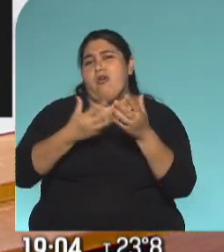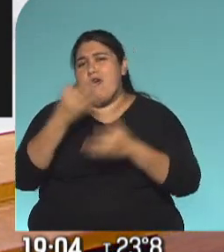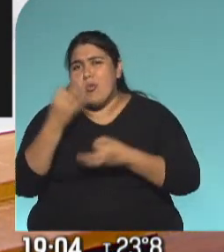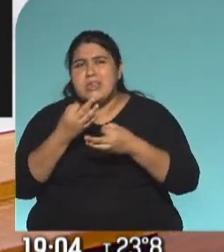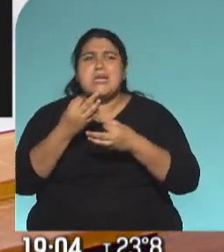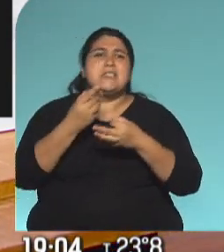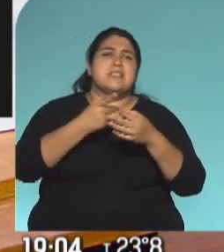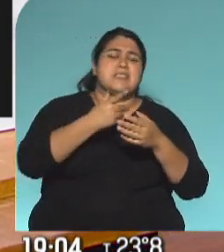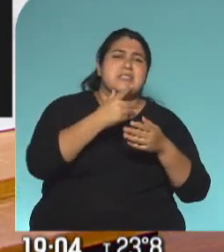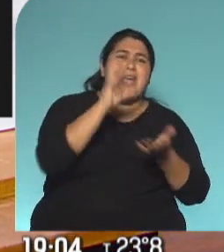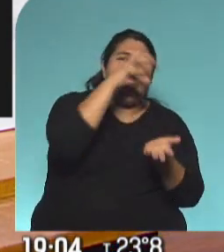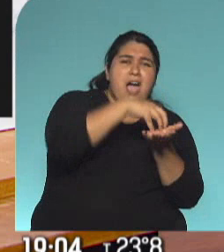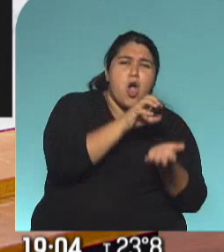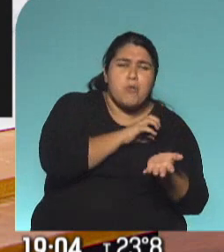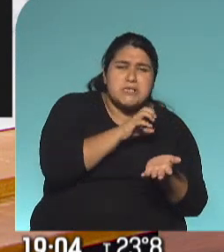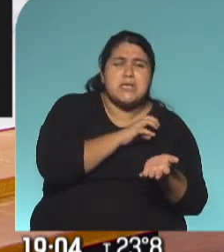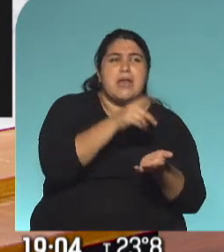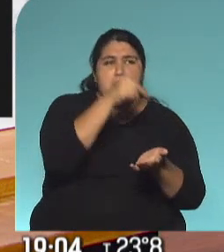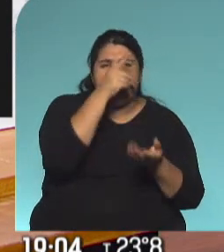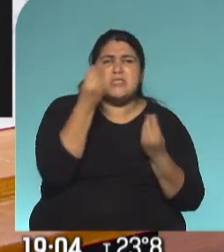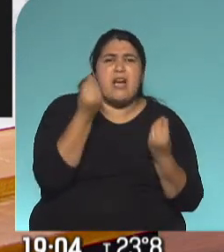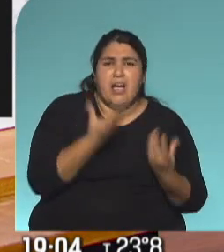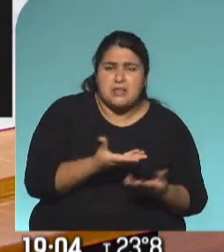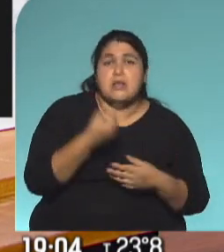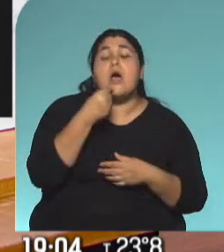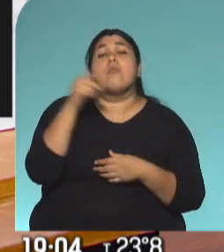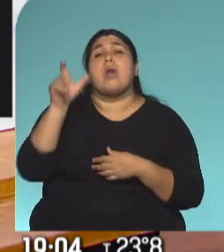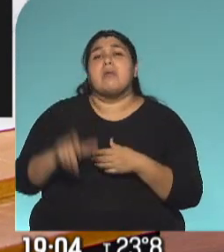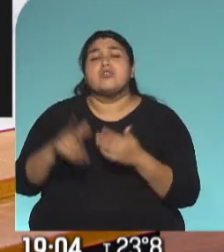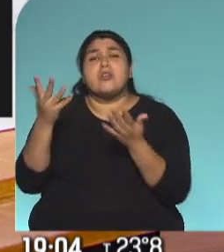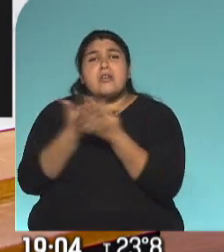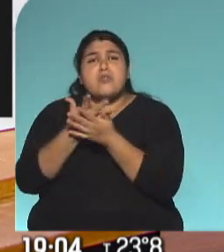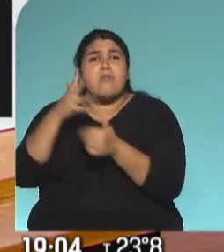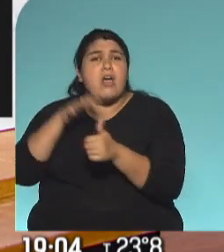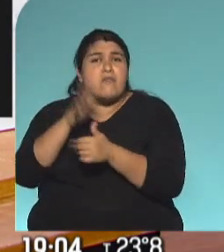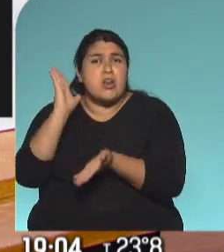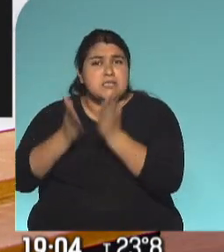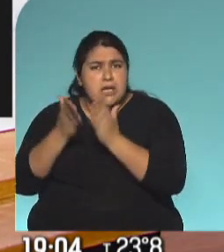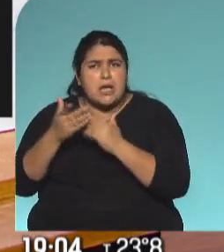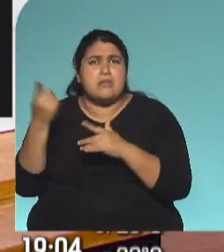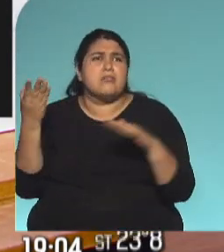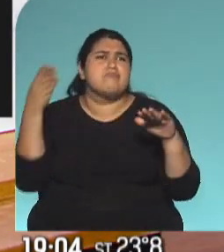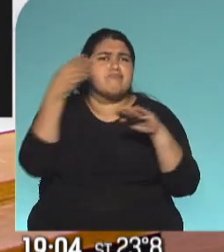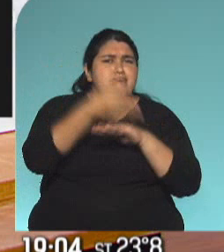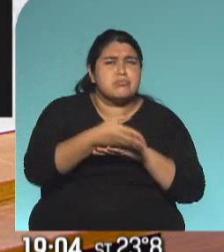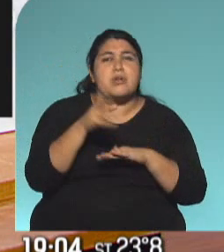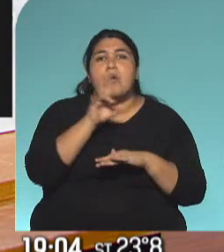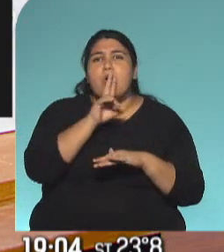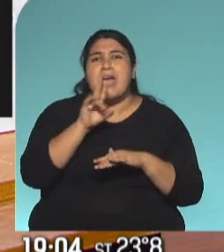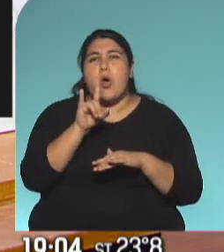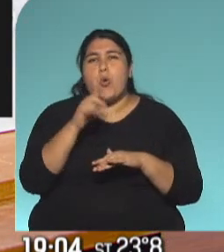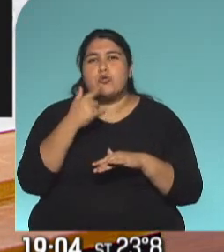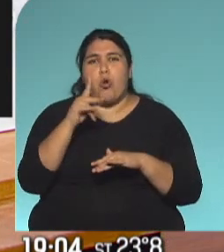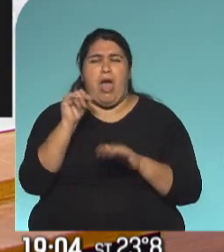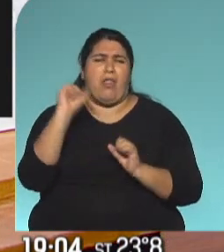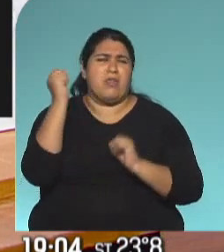las unidades de género? Cuando una mujer, cuando una víctima de violencia de género se acerca desesperada, como estaba Úrsula, a pedir